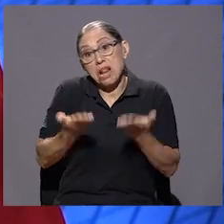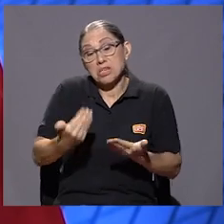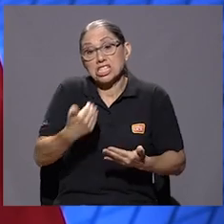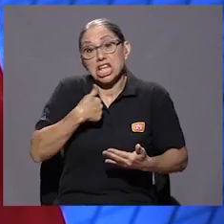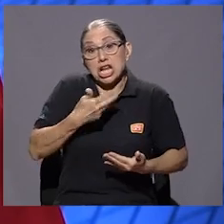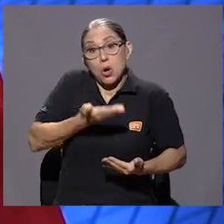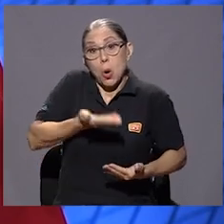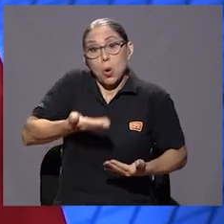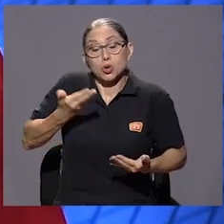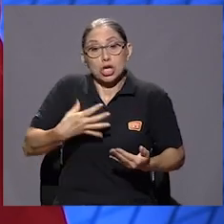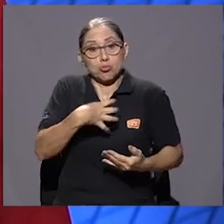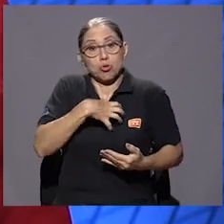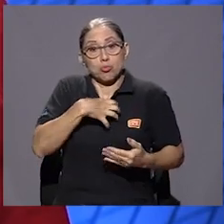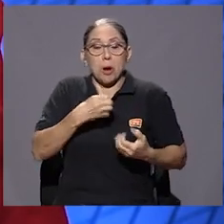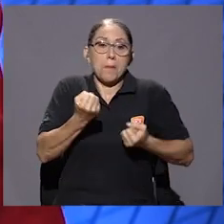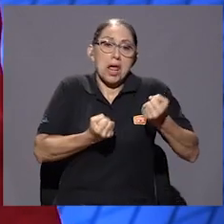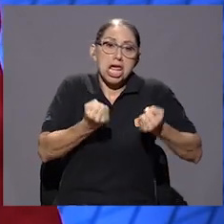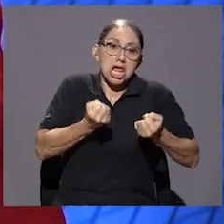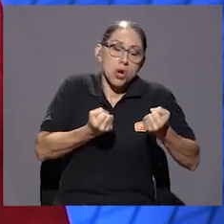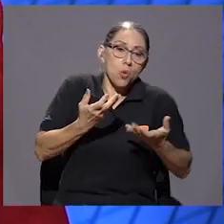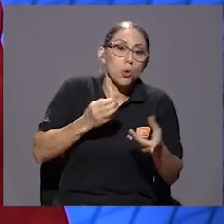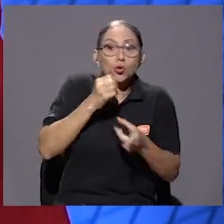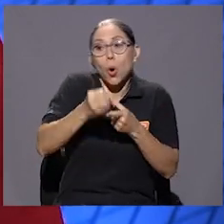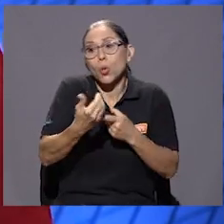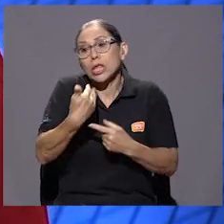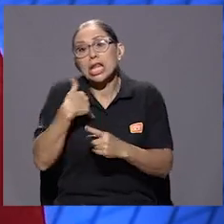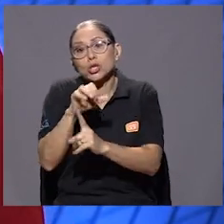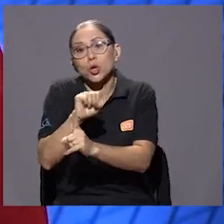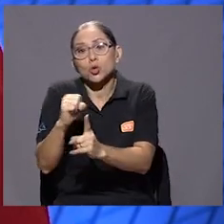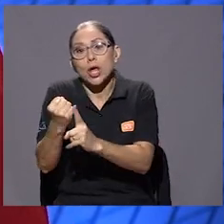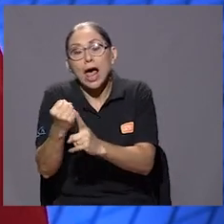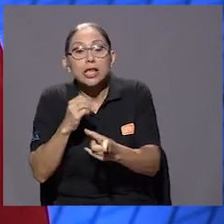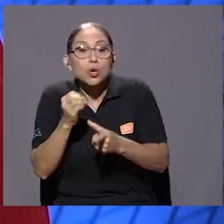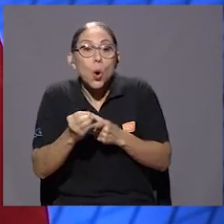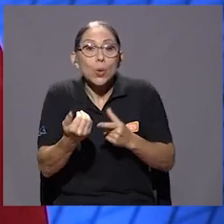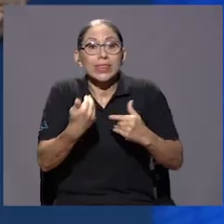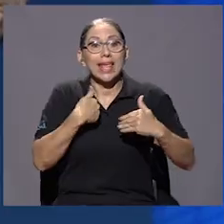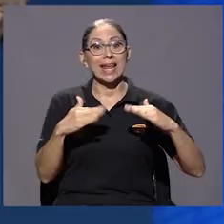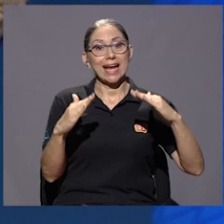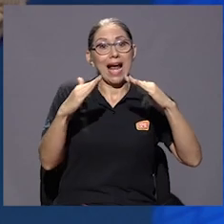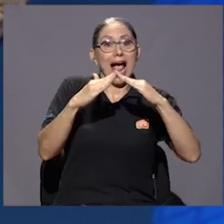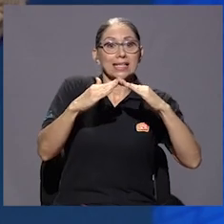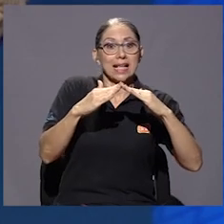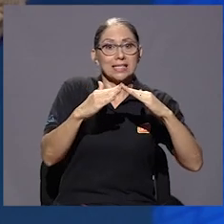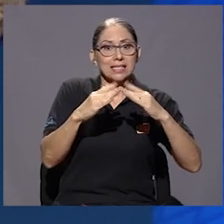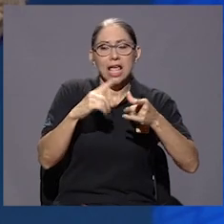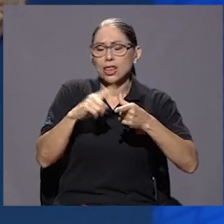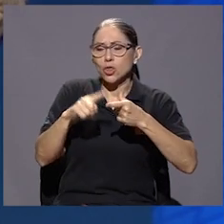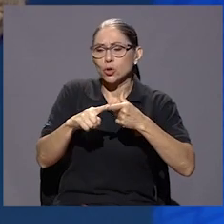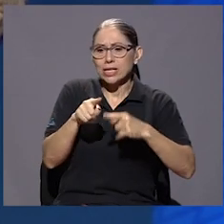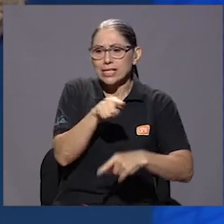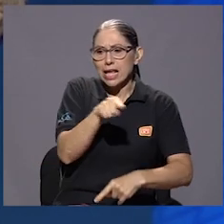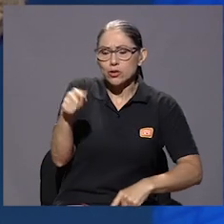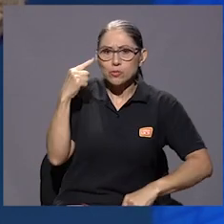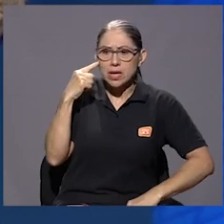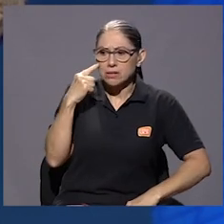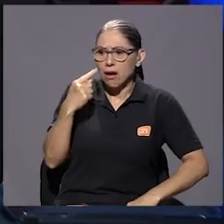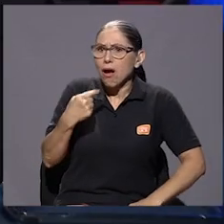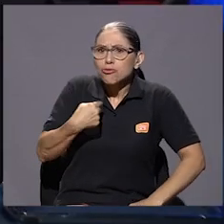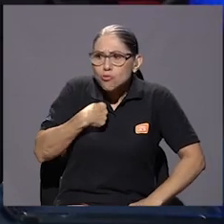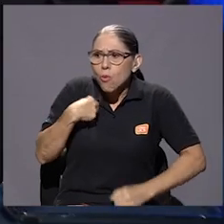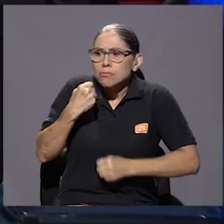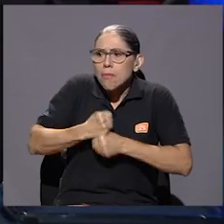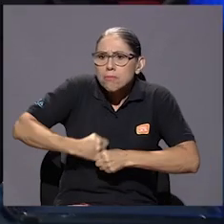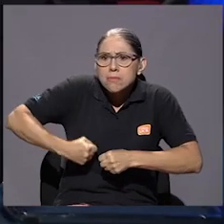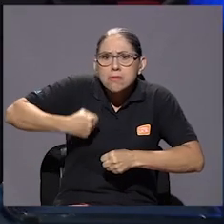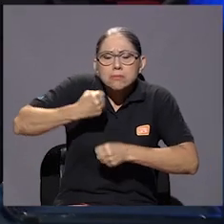vehículos, las parejas tal vez tienen sociedades, tienen casas, y dicen, pero ¿cómo le voy a dar lo que me